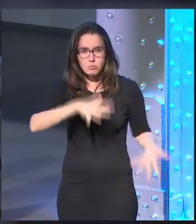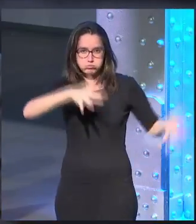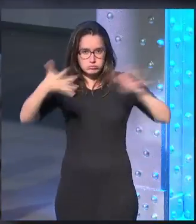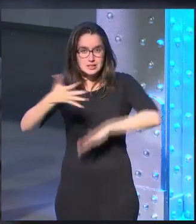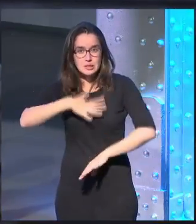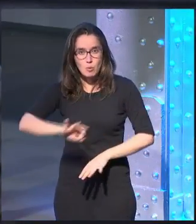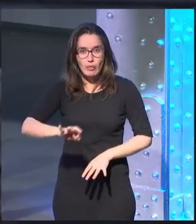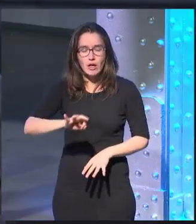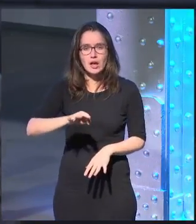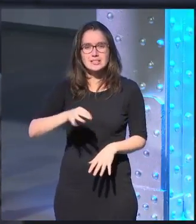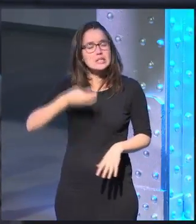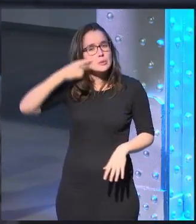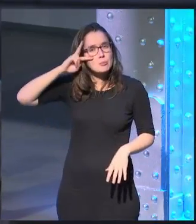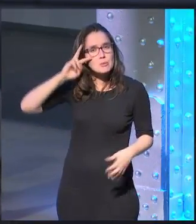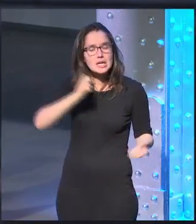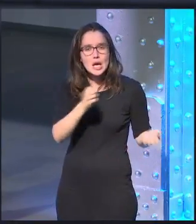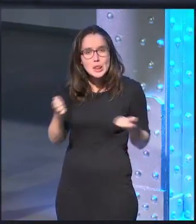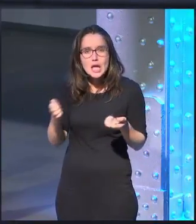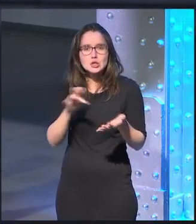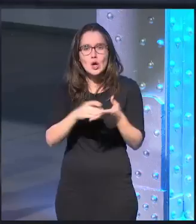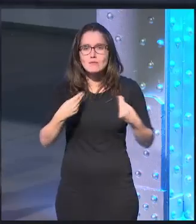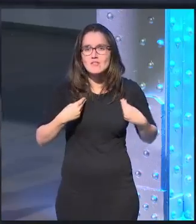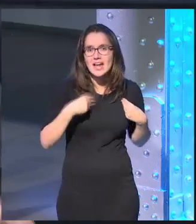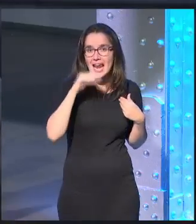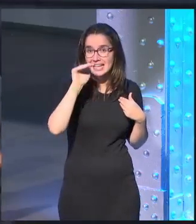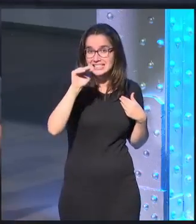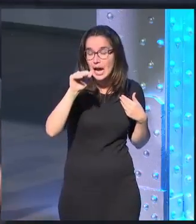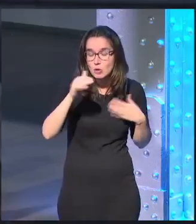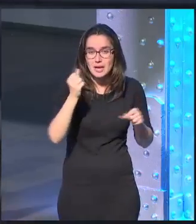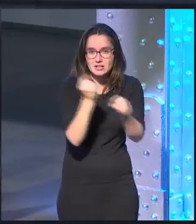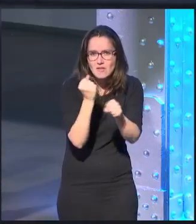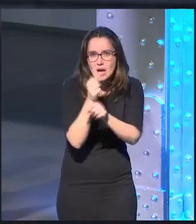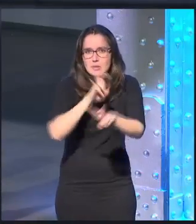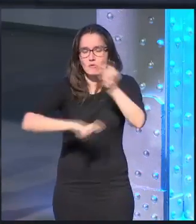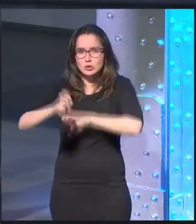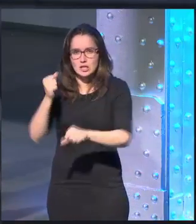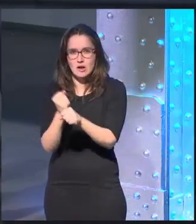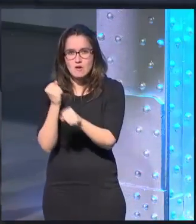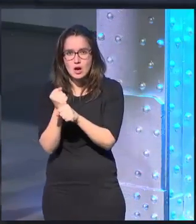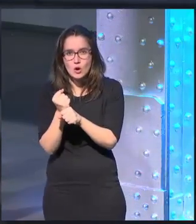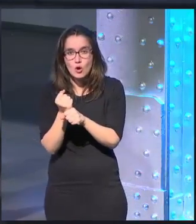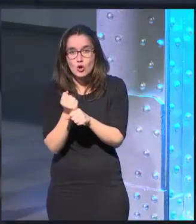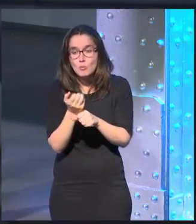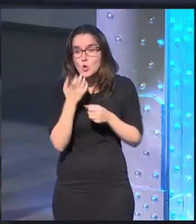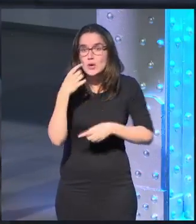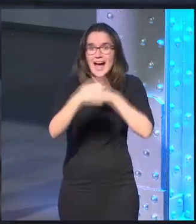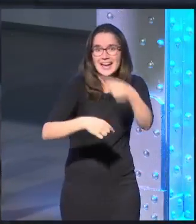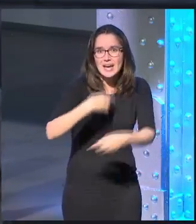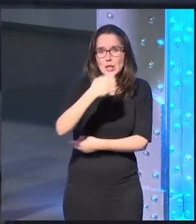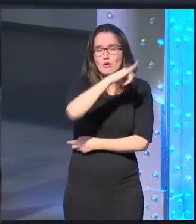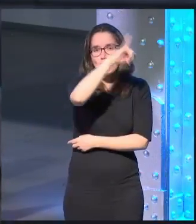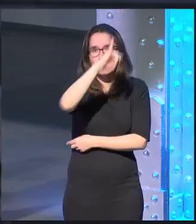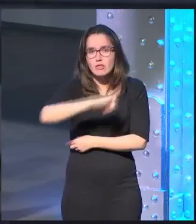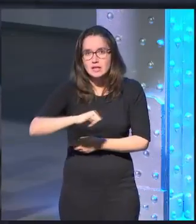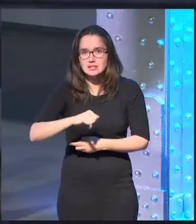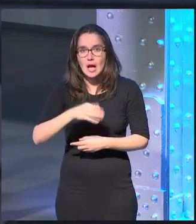sea, esa experiencia en el extranjero, y ya no solo para trabajar y buscar trabajo, o sea, como un generación Z termina esa